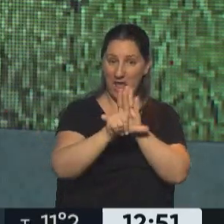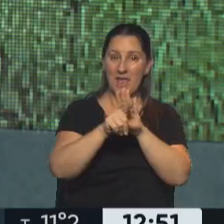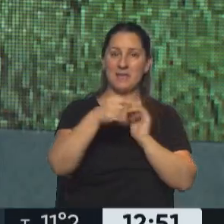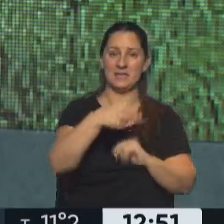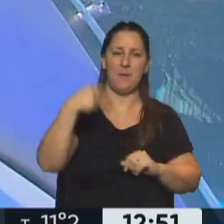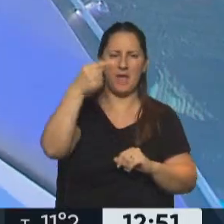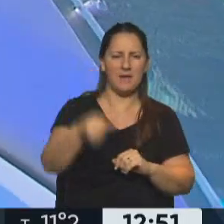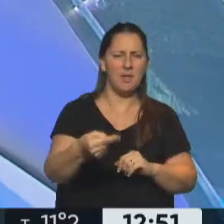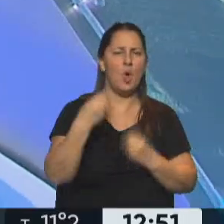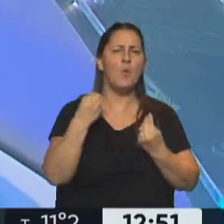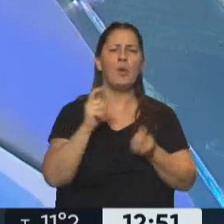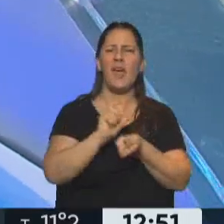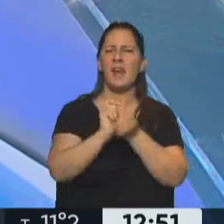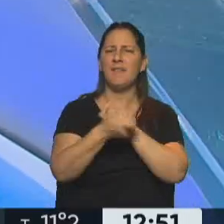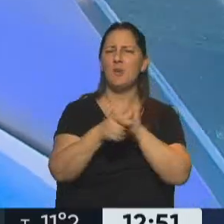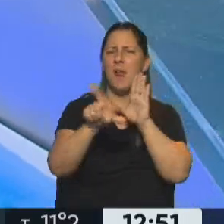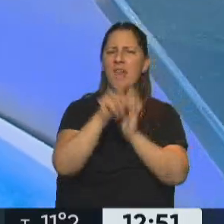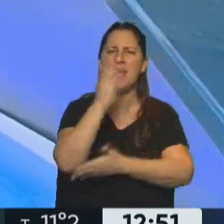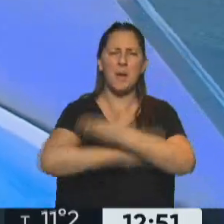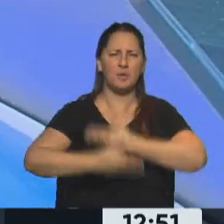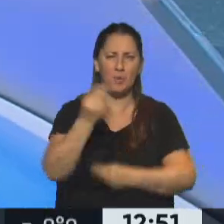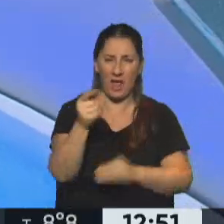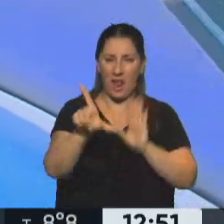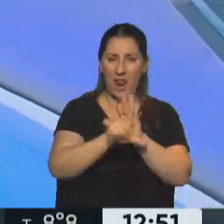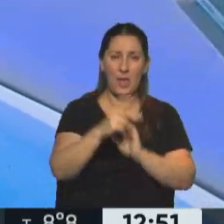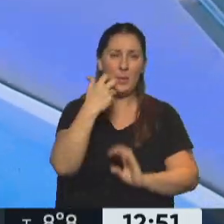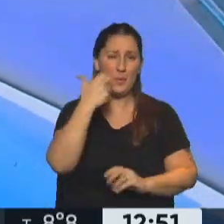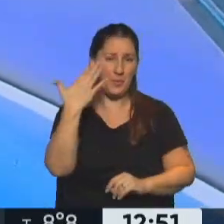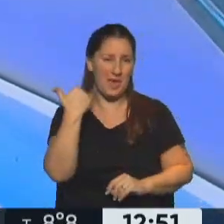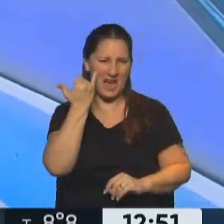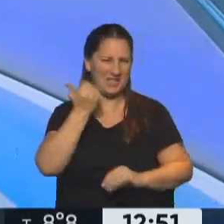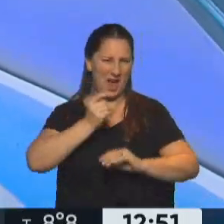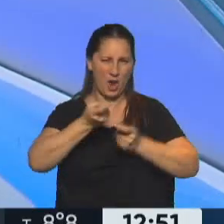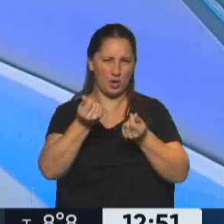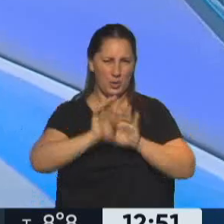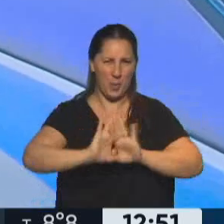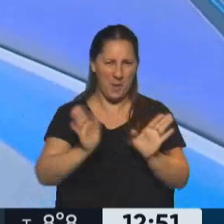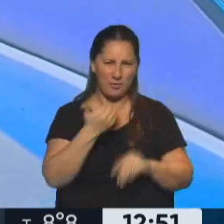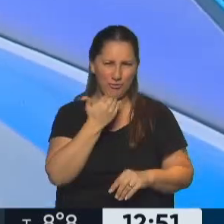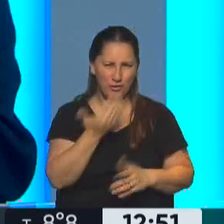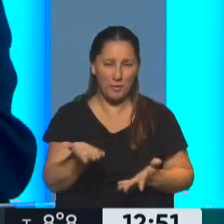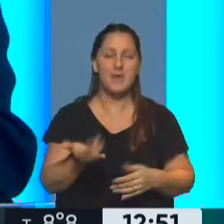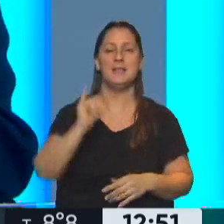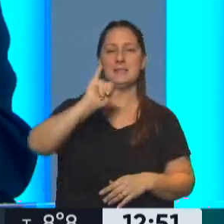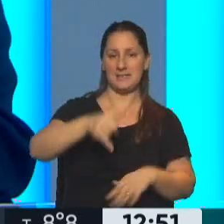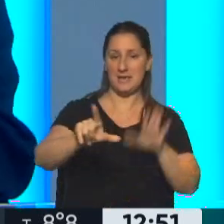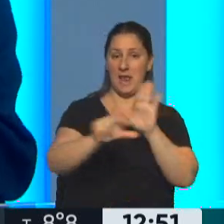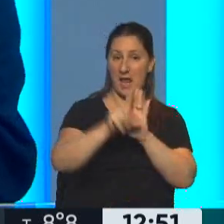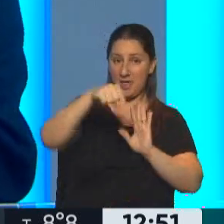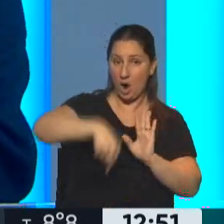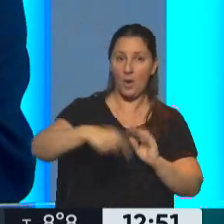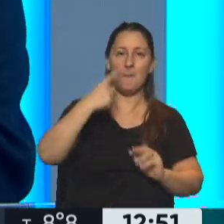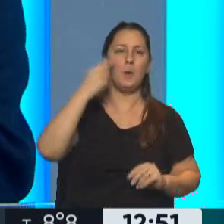¿por qué estamos hablando de una reforma a la ley de discapacidad? ¿Es una ley vieja? ¿Es una ley que ha quedado en desuso? ¿Qué pasó? Sí, la ley vigente es una ley